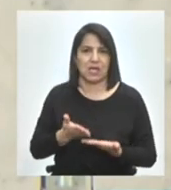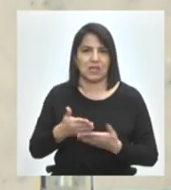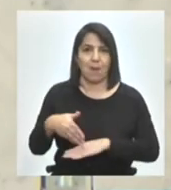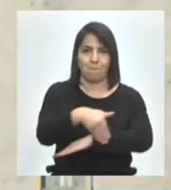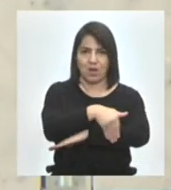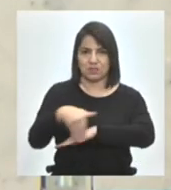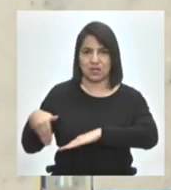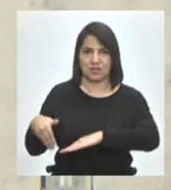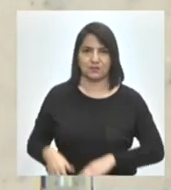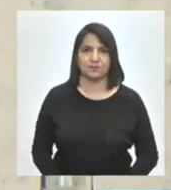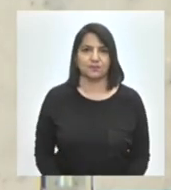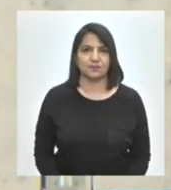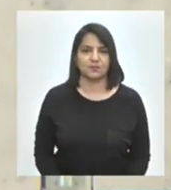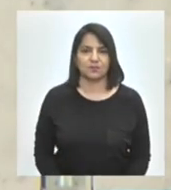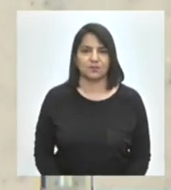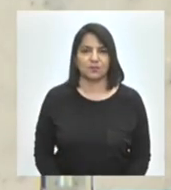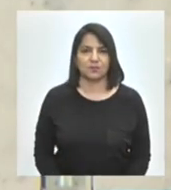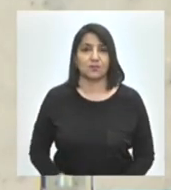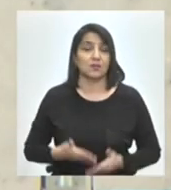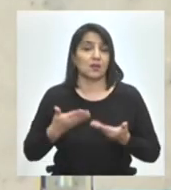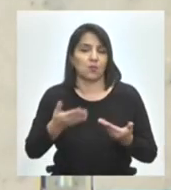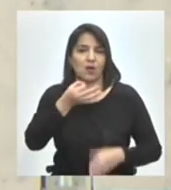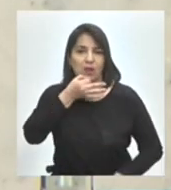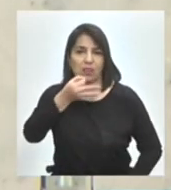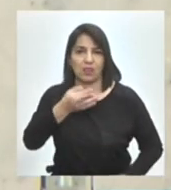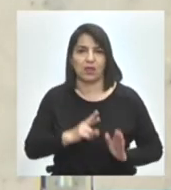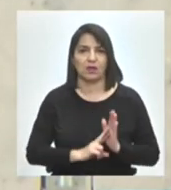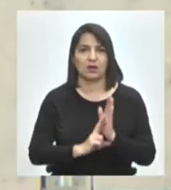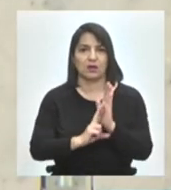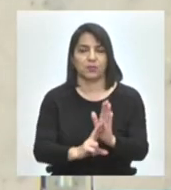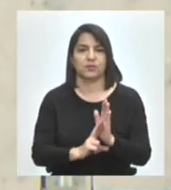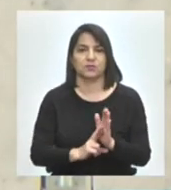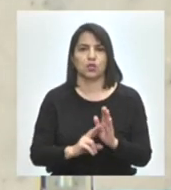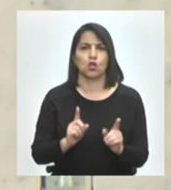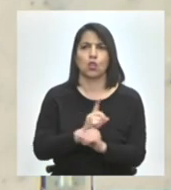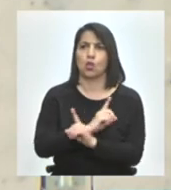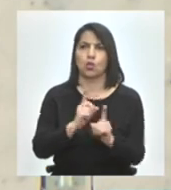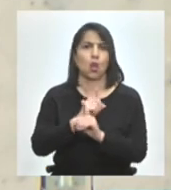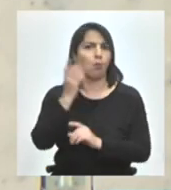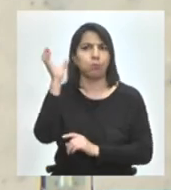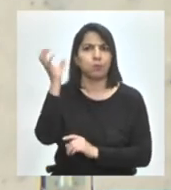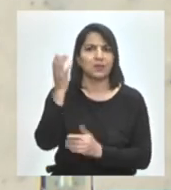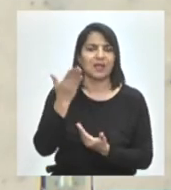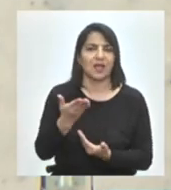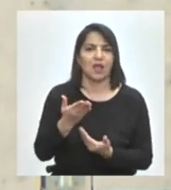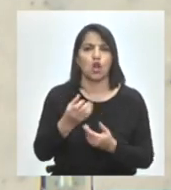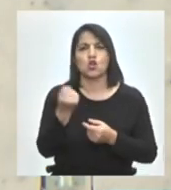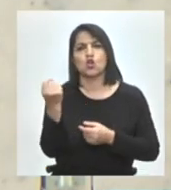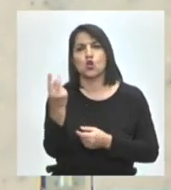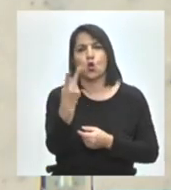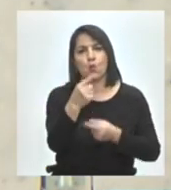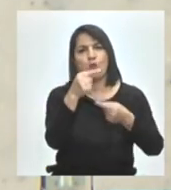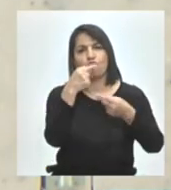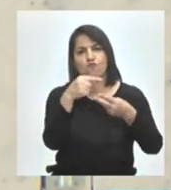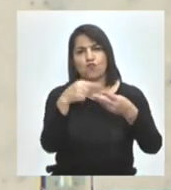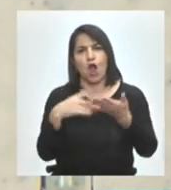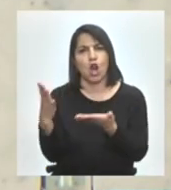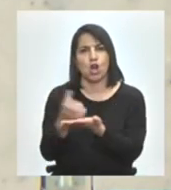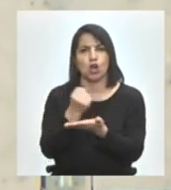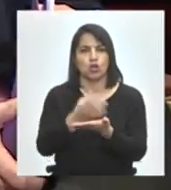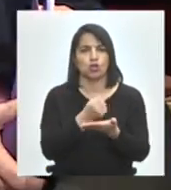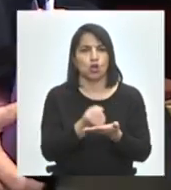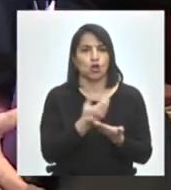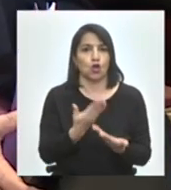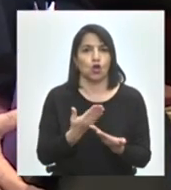imparcialidad. Para hablar de representación, no tendría sentido una enumeración de logros sin partir